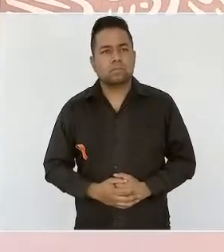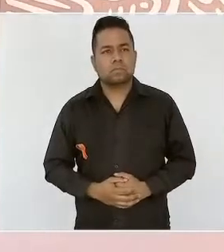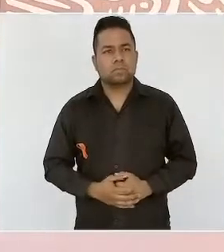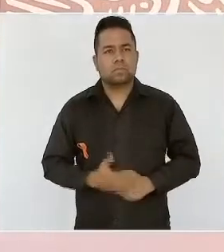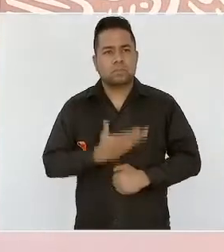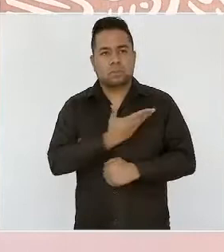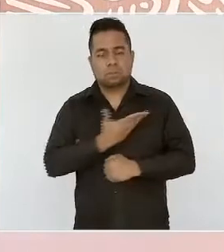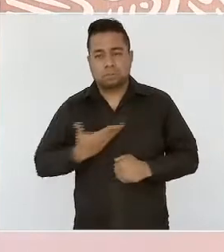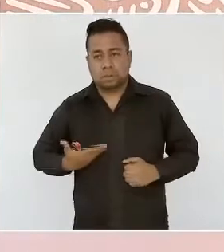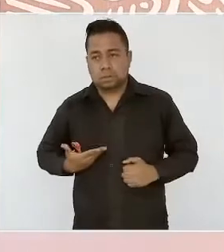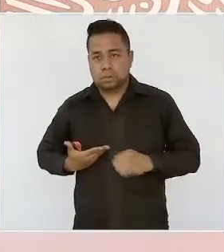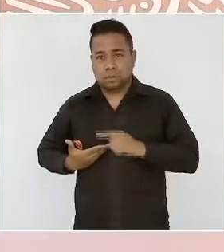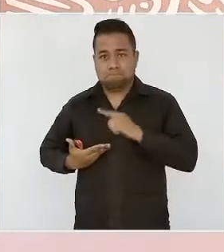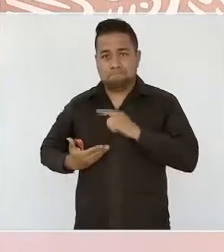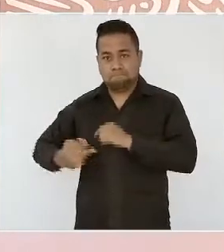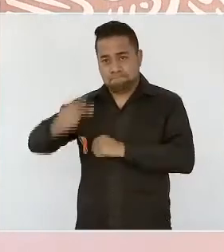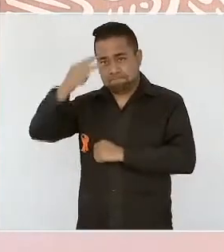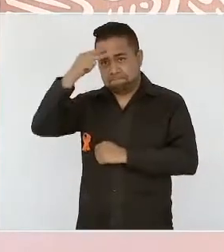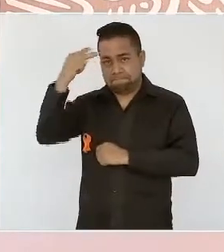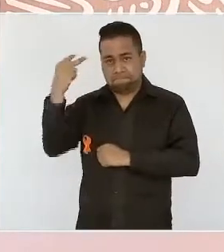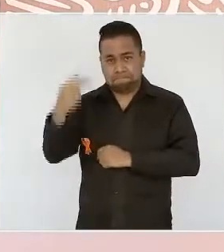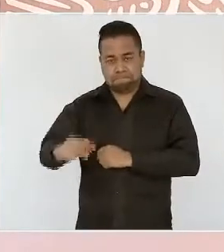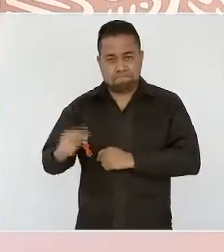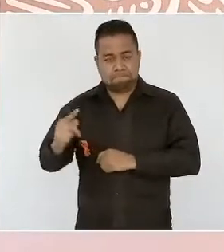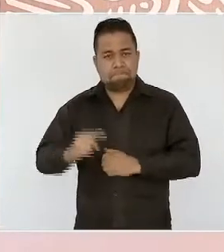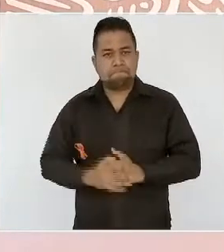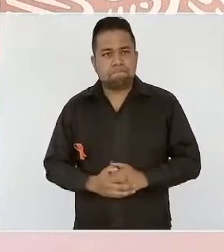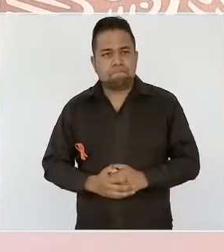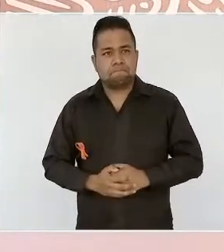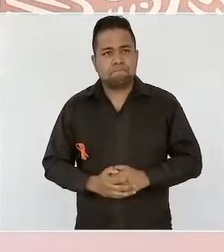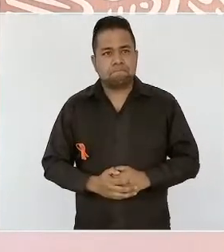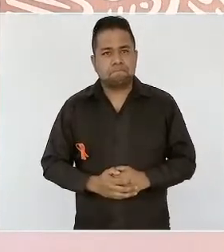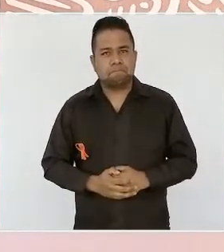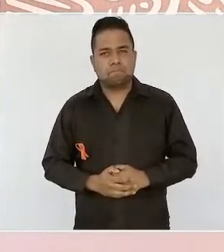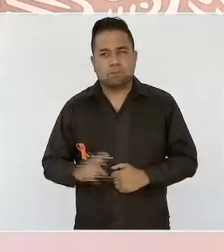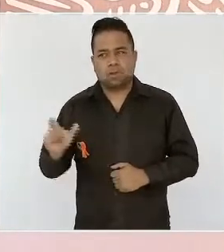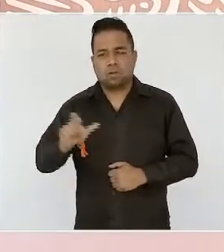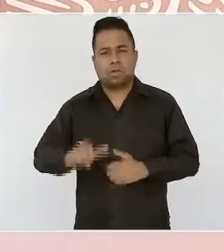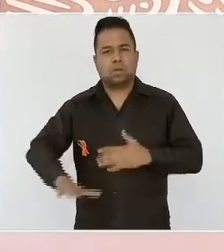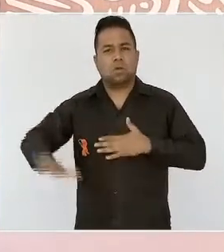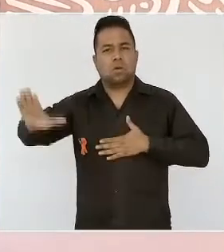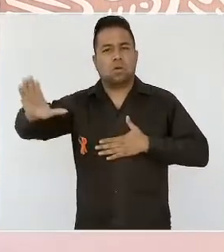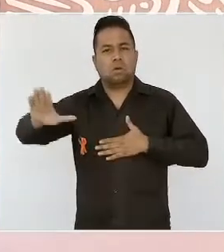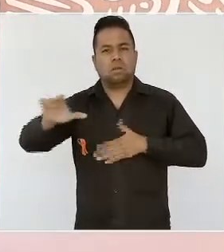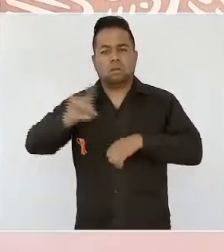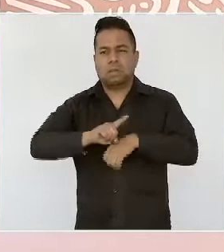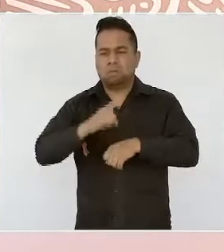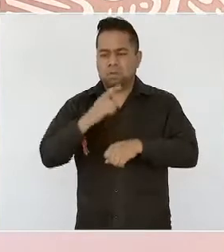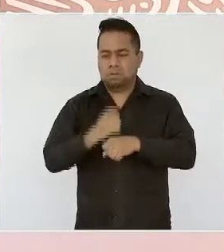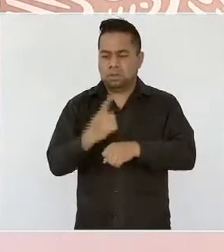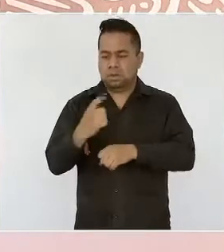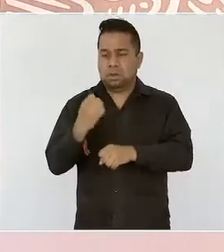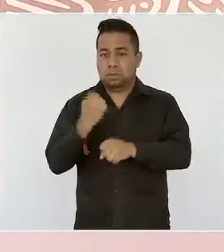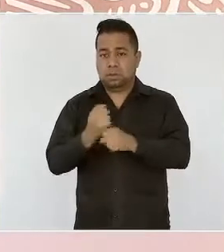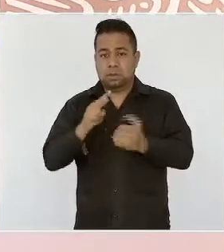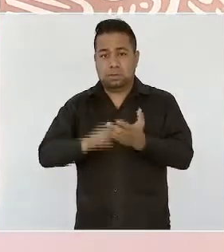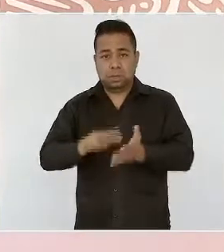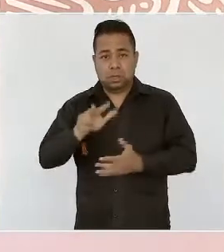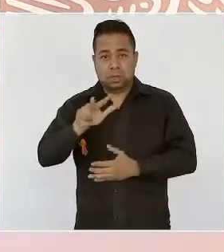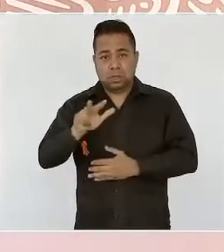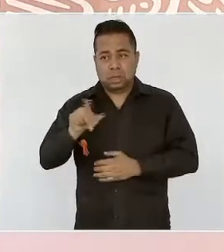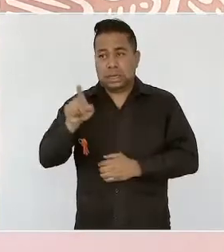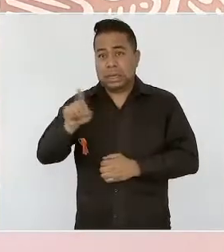de la República, en el día de su toma de posesión, el 1 de diciembre de 2018, hizo